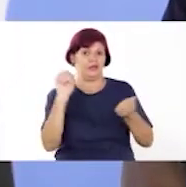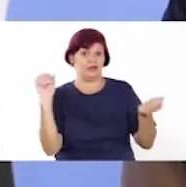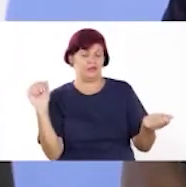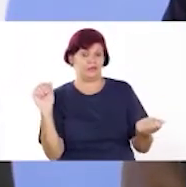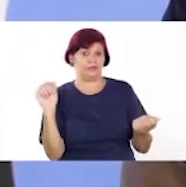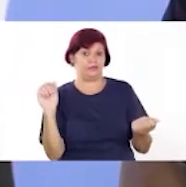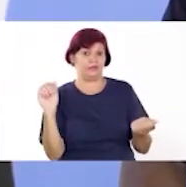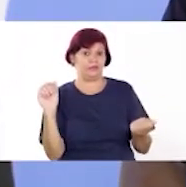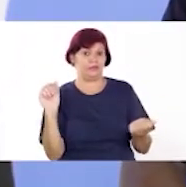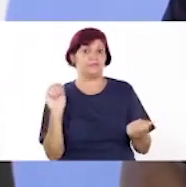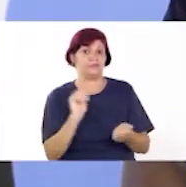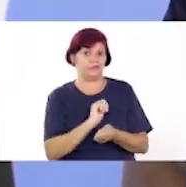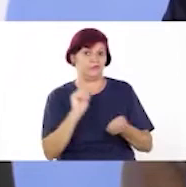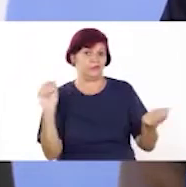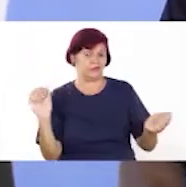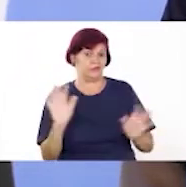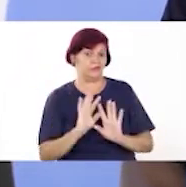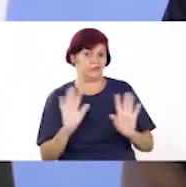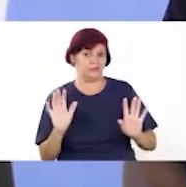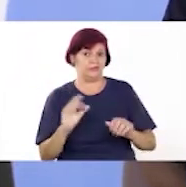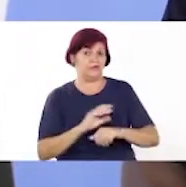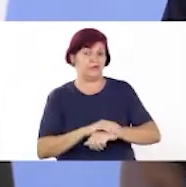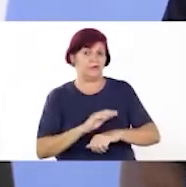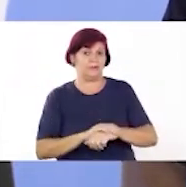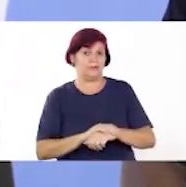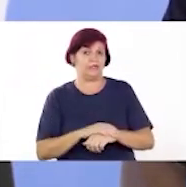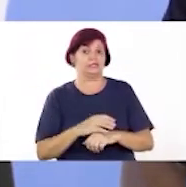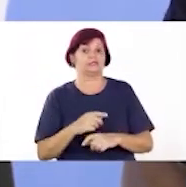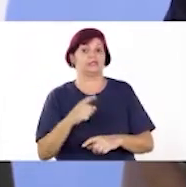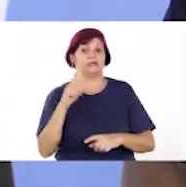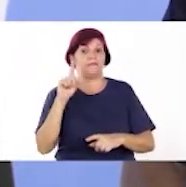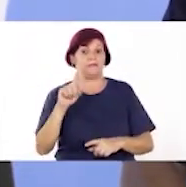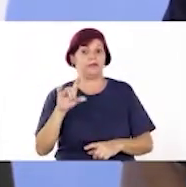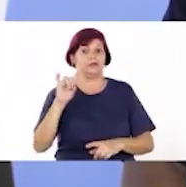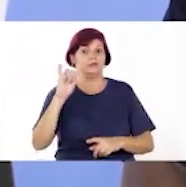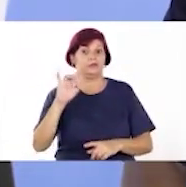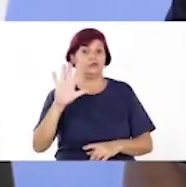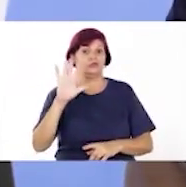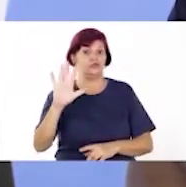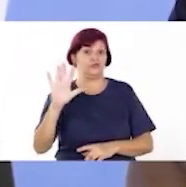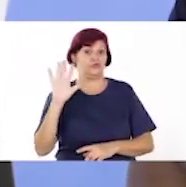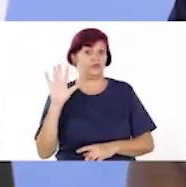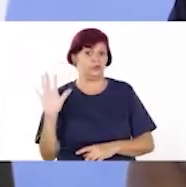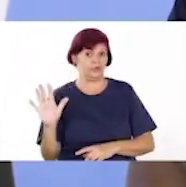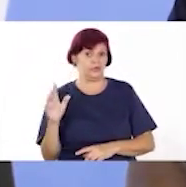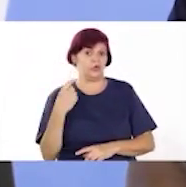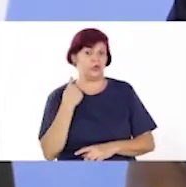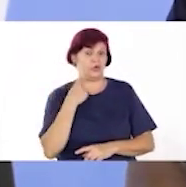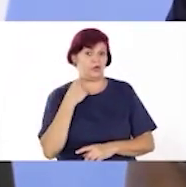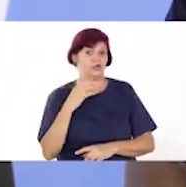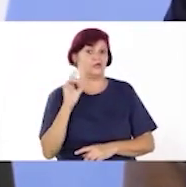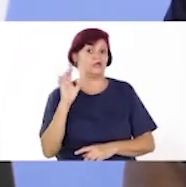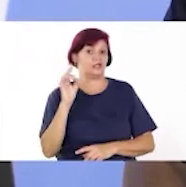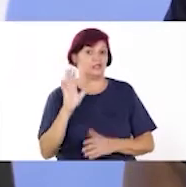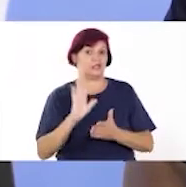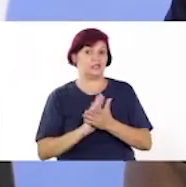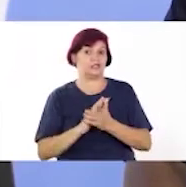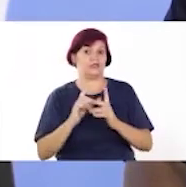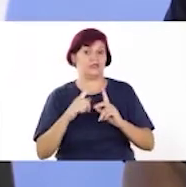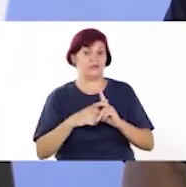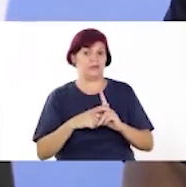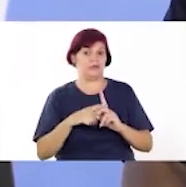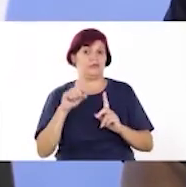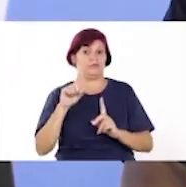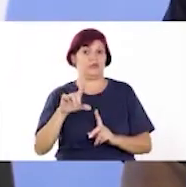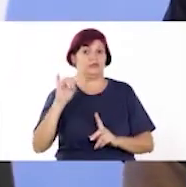libertad por una amnistía que se decreta en el año 1955, el 15 de mayo